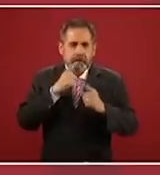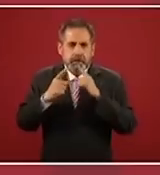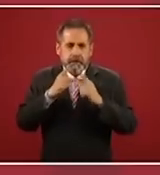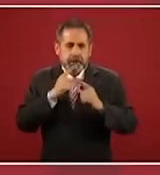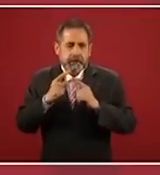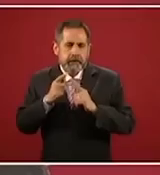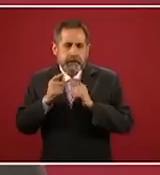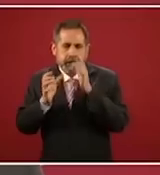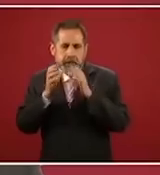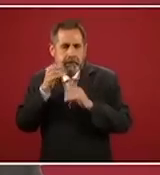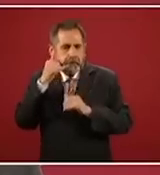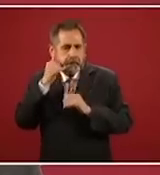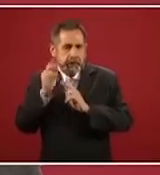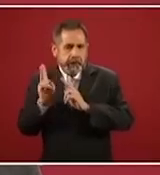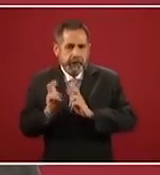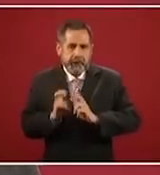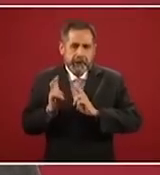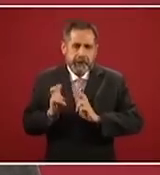conversaciones,